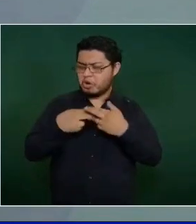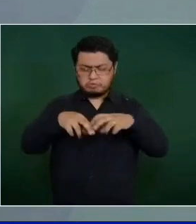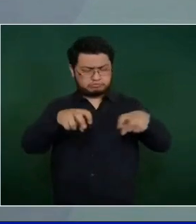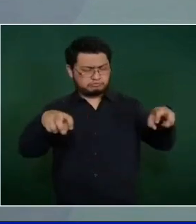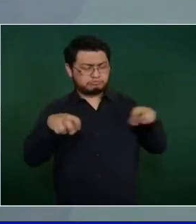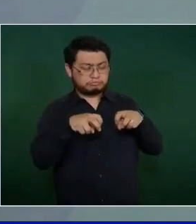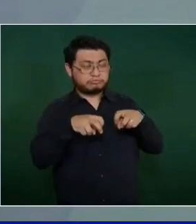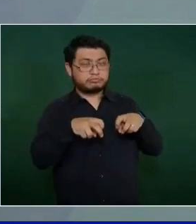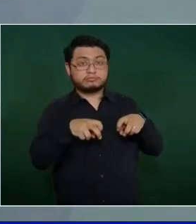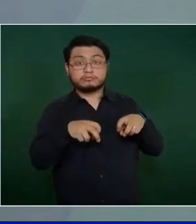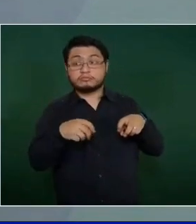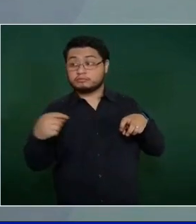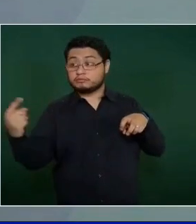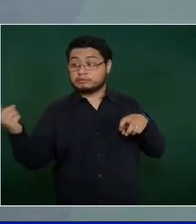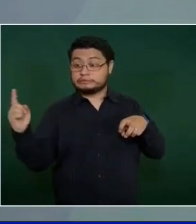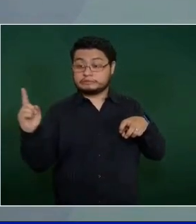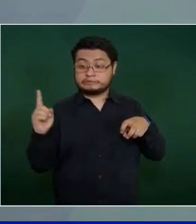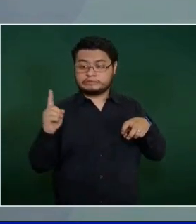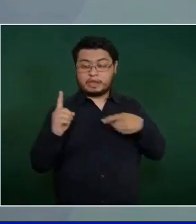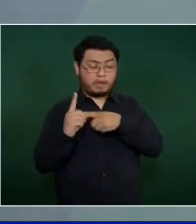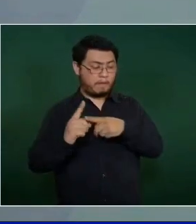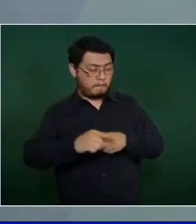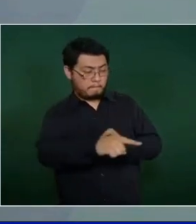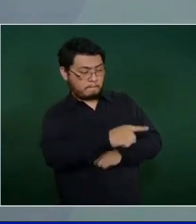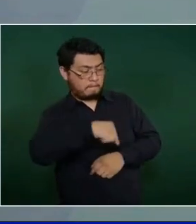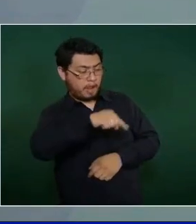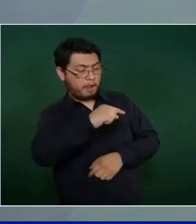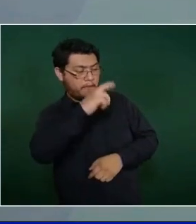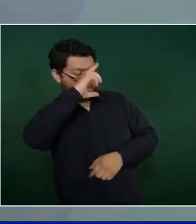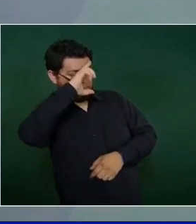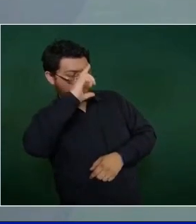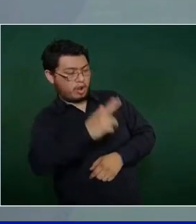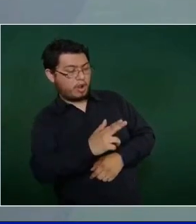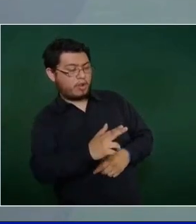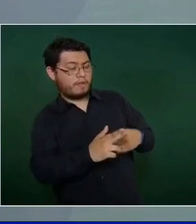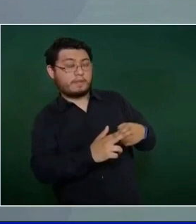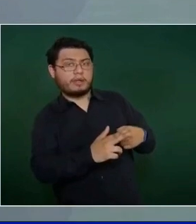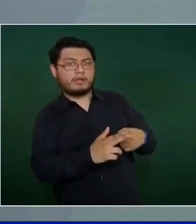prohibieron la manifestación. Y no solo eso,